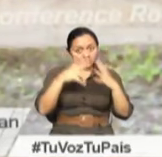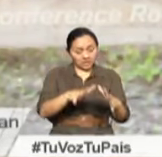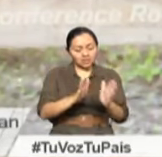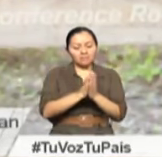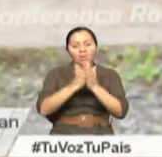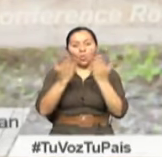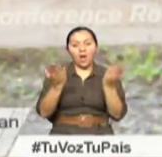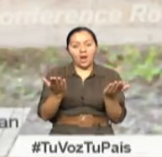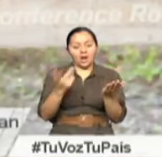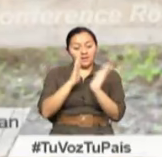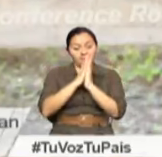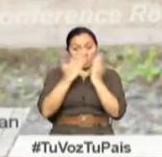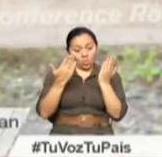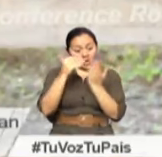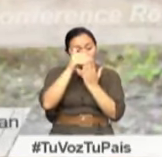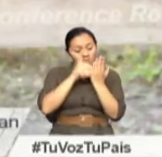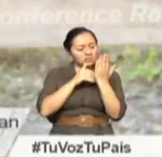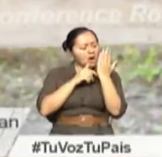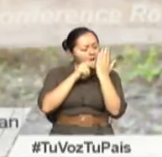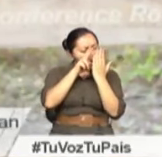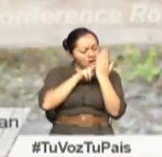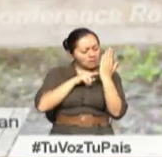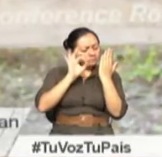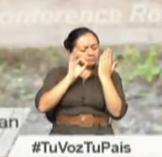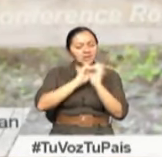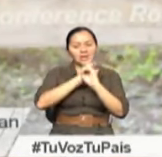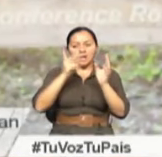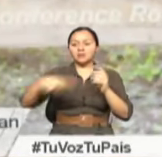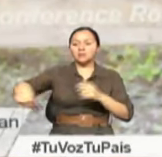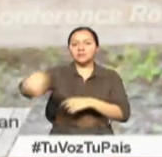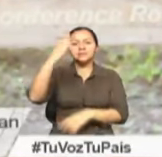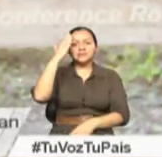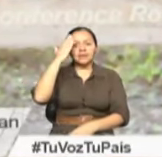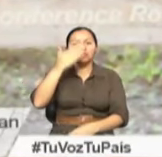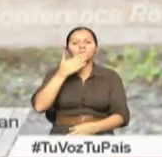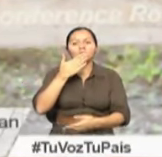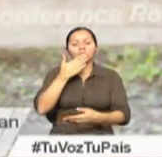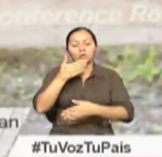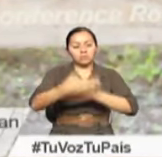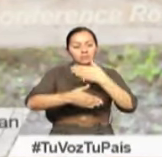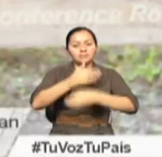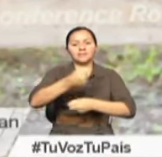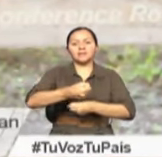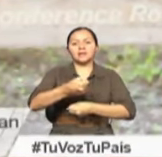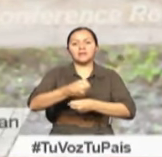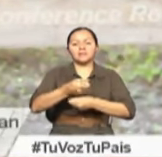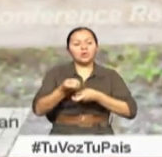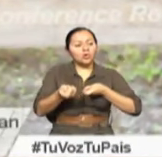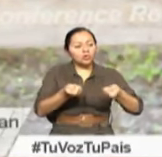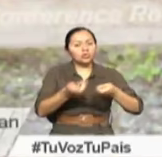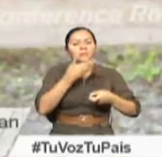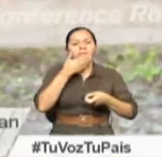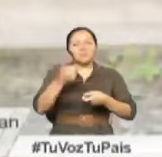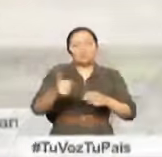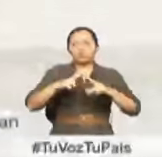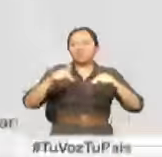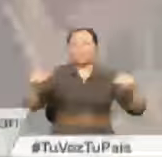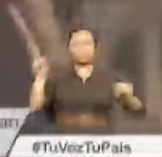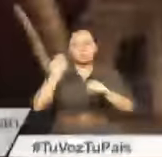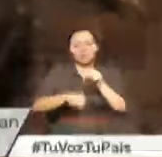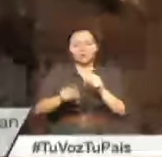todos los gremios y con en conjunto con la reserva también, principalmente para que eh los controles sean más eficaces, más